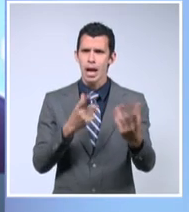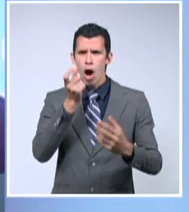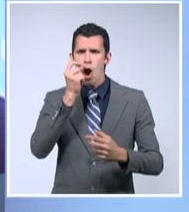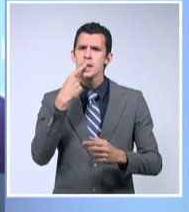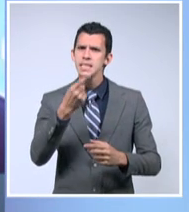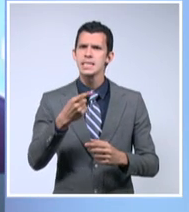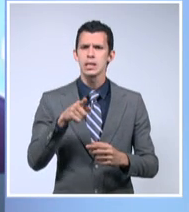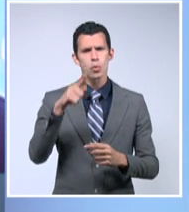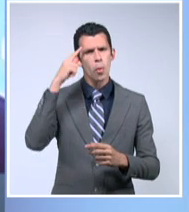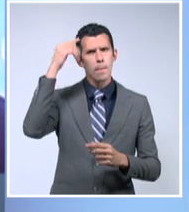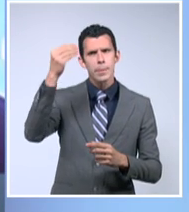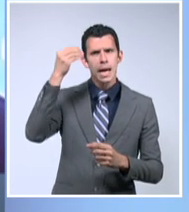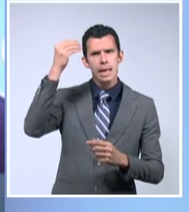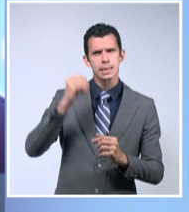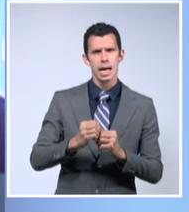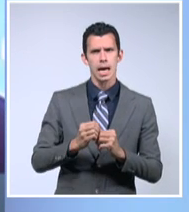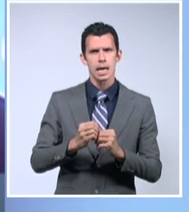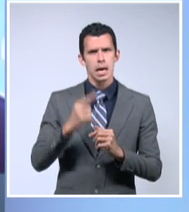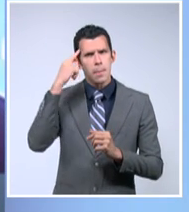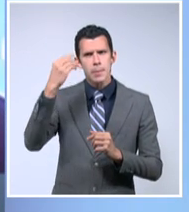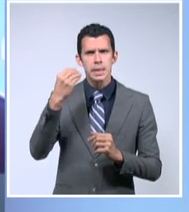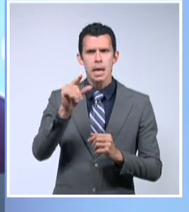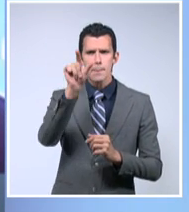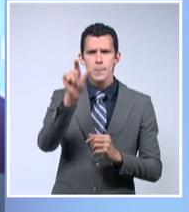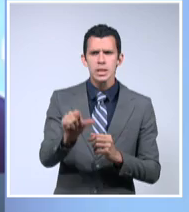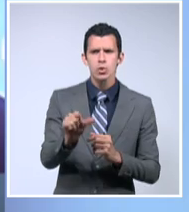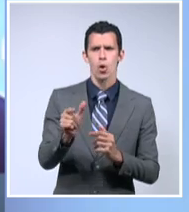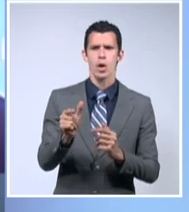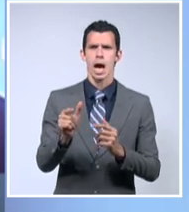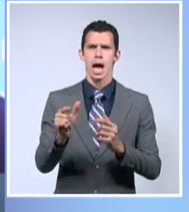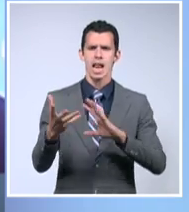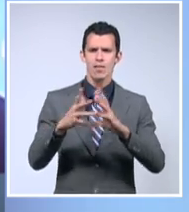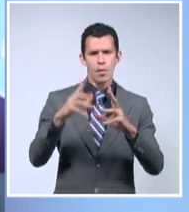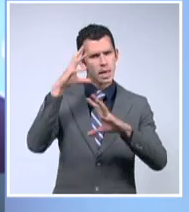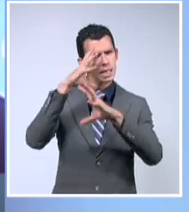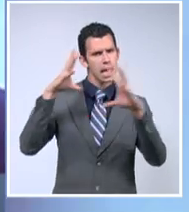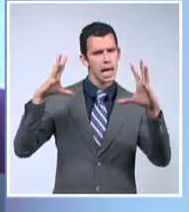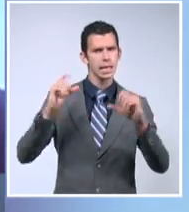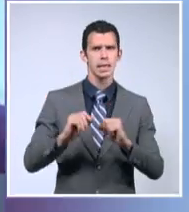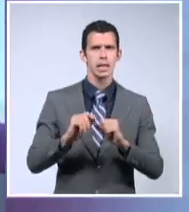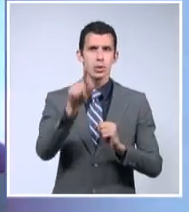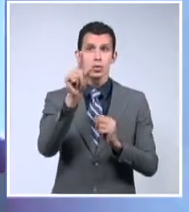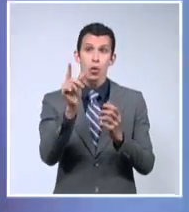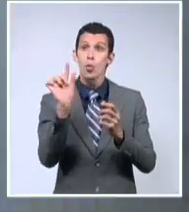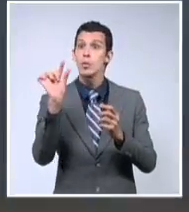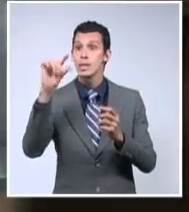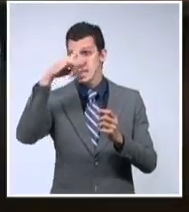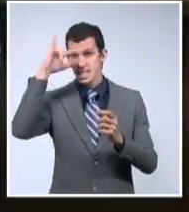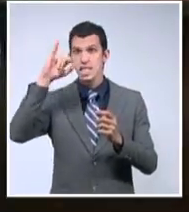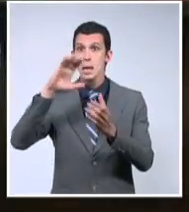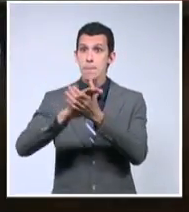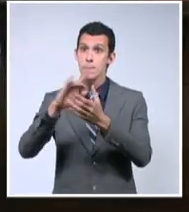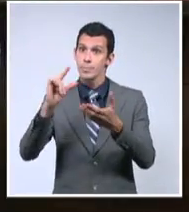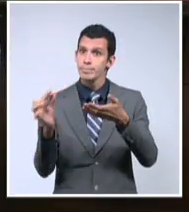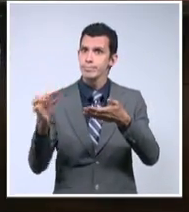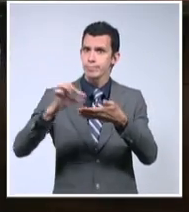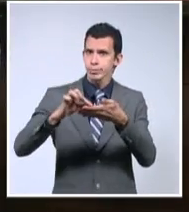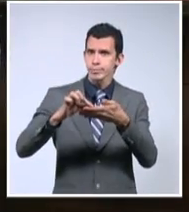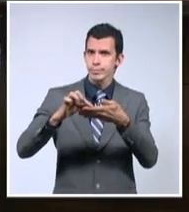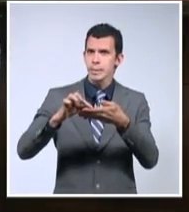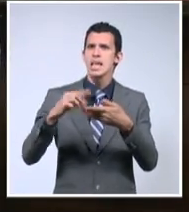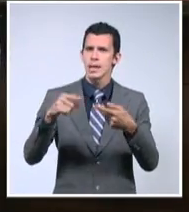Búscate un clave extranjero. Te estoy hablando de línea extranjera. No te estoy hablando de esto. ¿Entiendes? Porque esto no puede parar. Después, en el